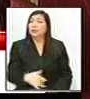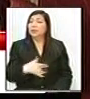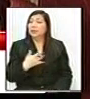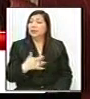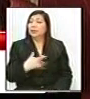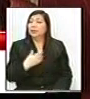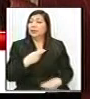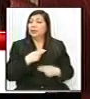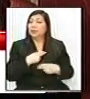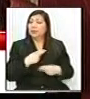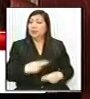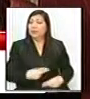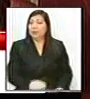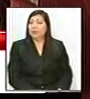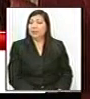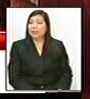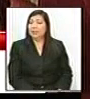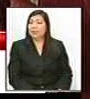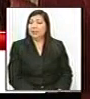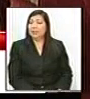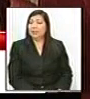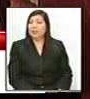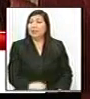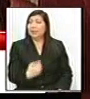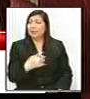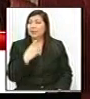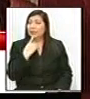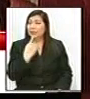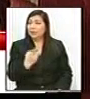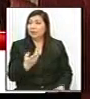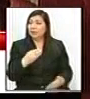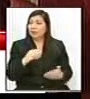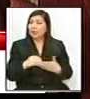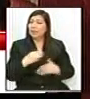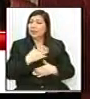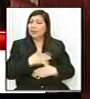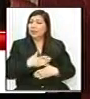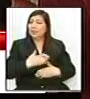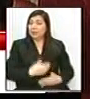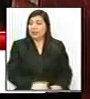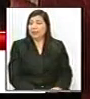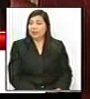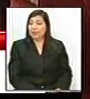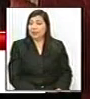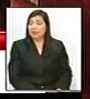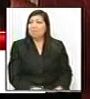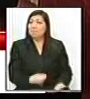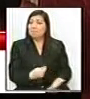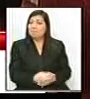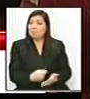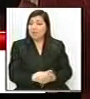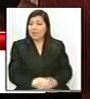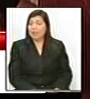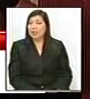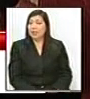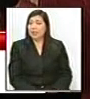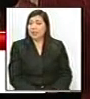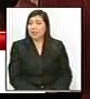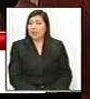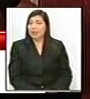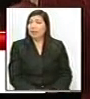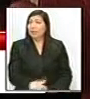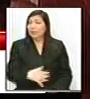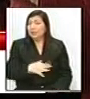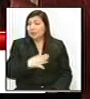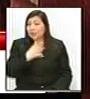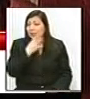sensibilidad humana. Ya están haciendo el goce y el disfrute de buenos sueldos. No sé